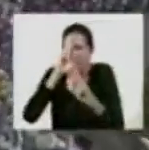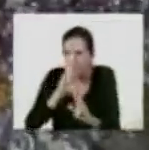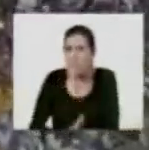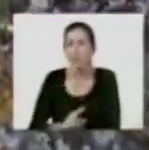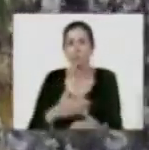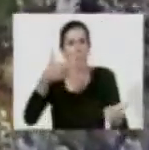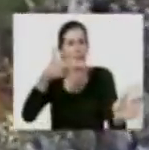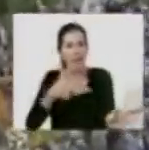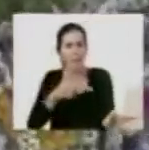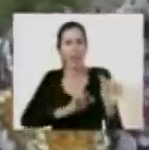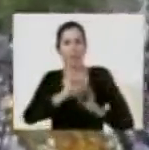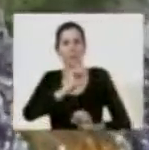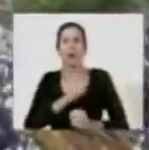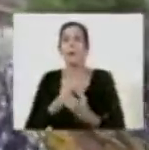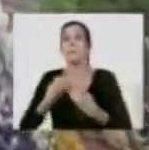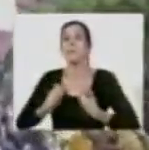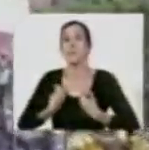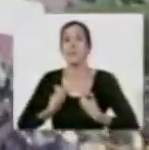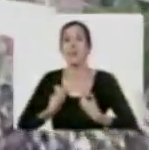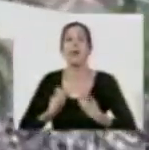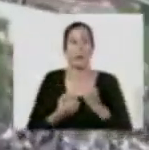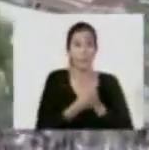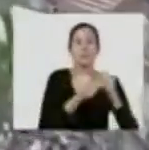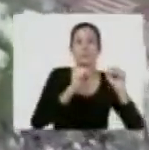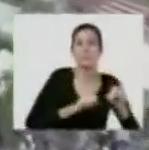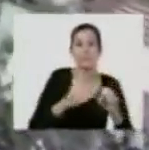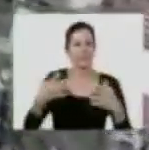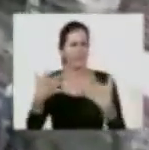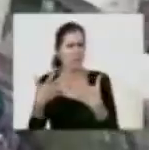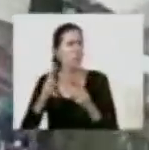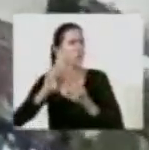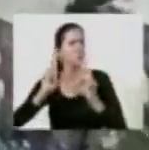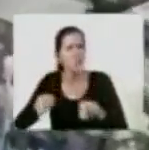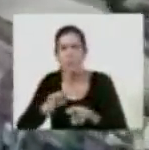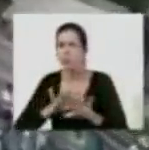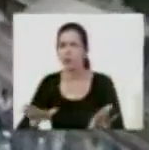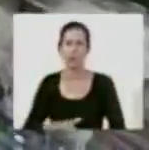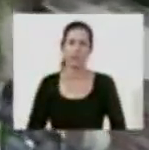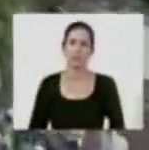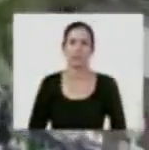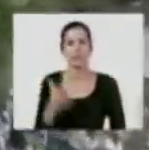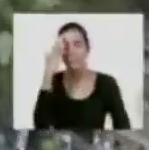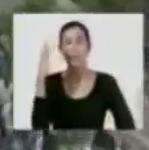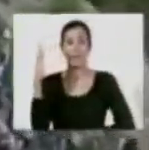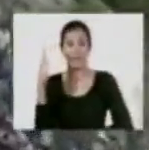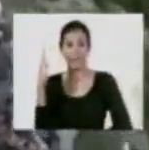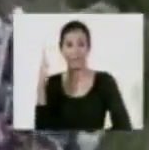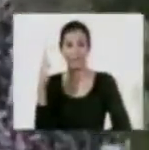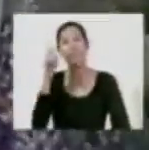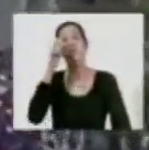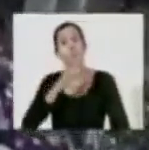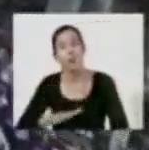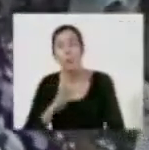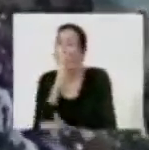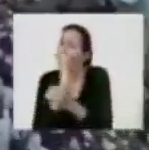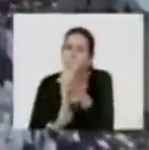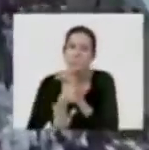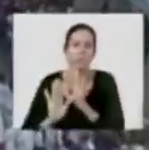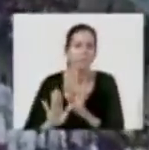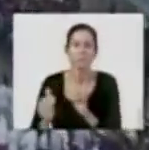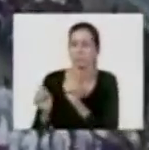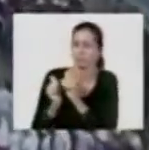vida y para el amor, y jamás para la guerra. Que sepamos que la Iglesia, pueblo humilde y sencillo, nos